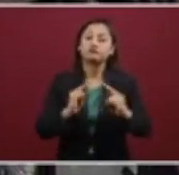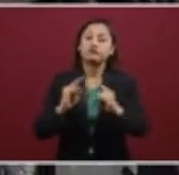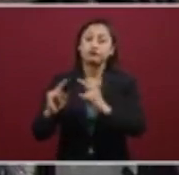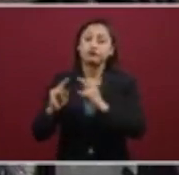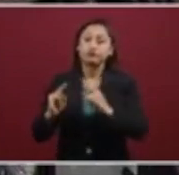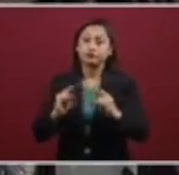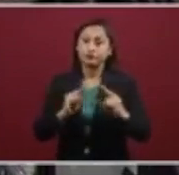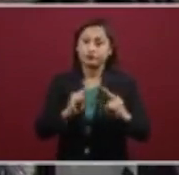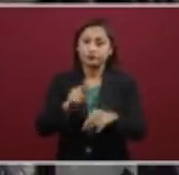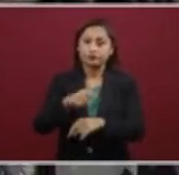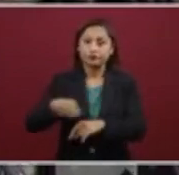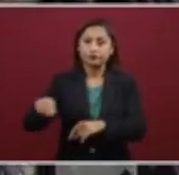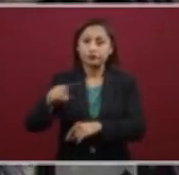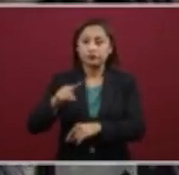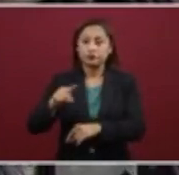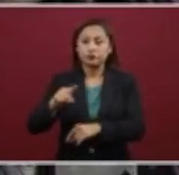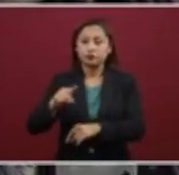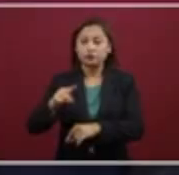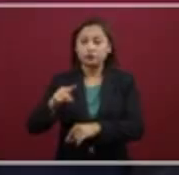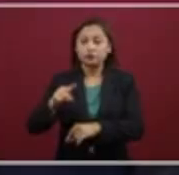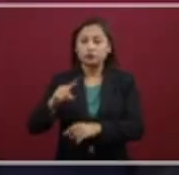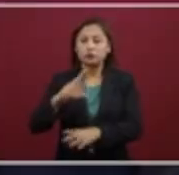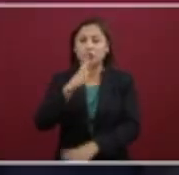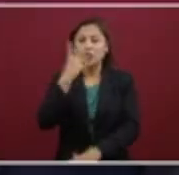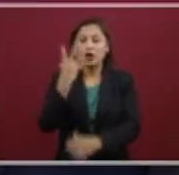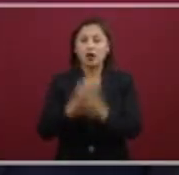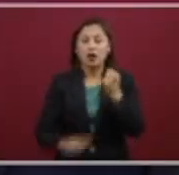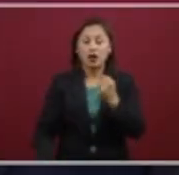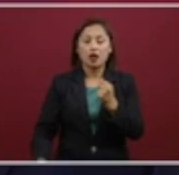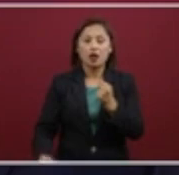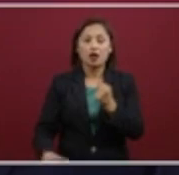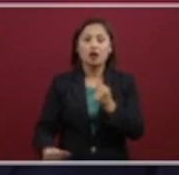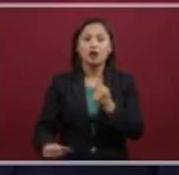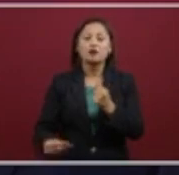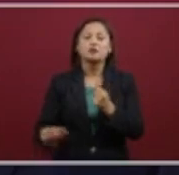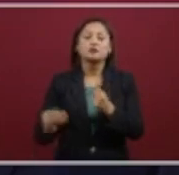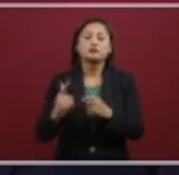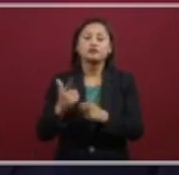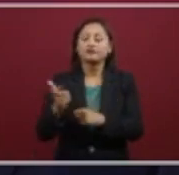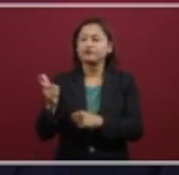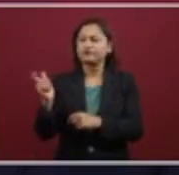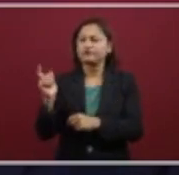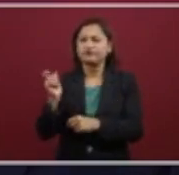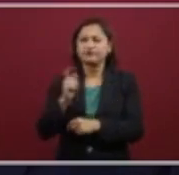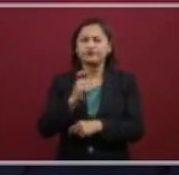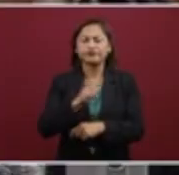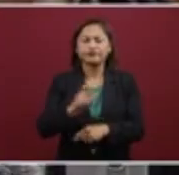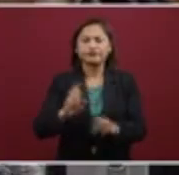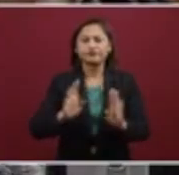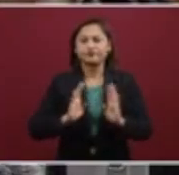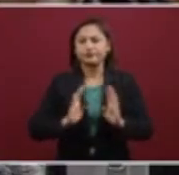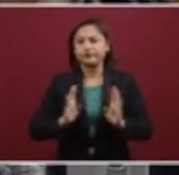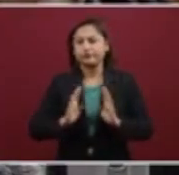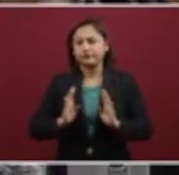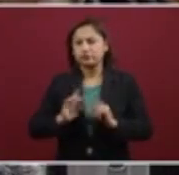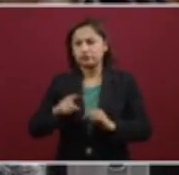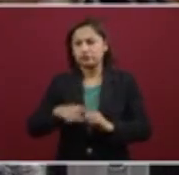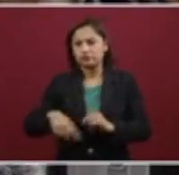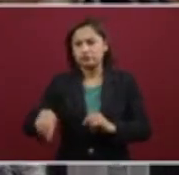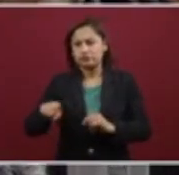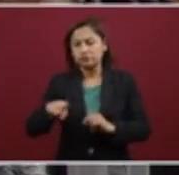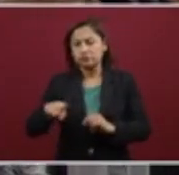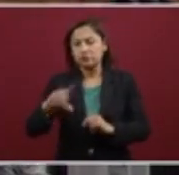mixta, tuvieron que huir a punta de balazos por parte de los grupos armados del municipio de